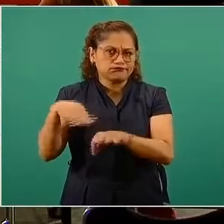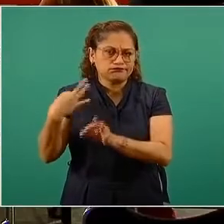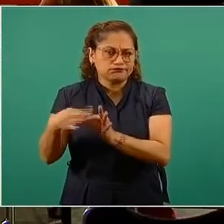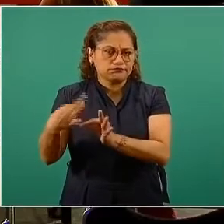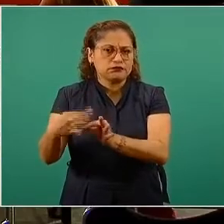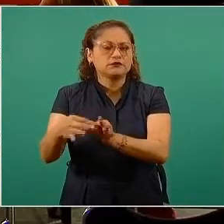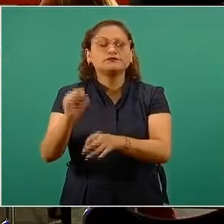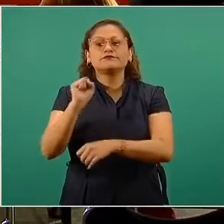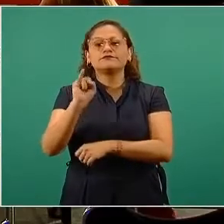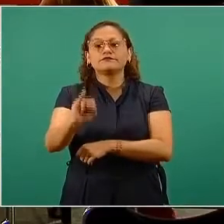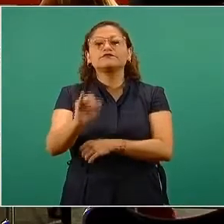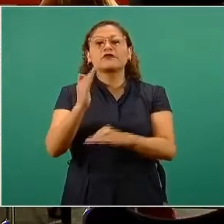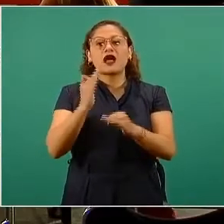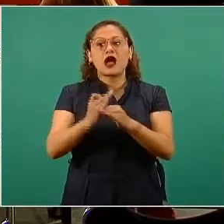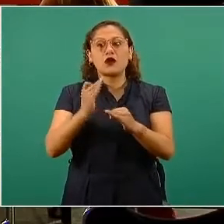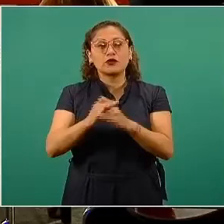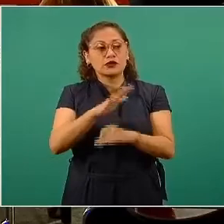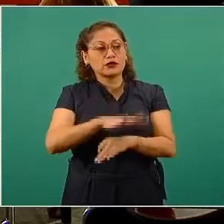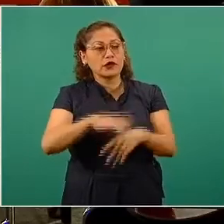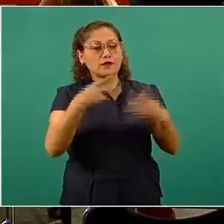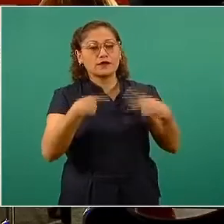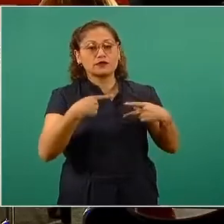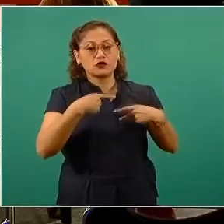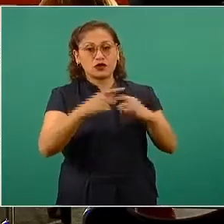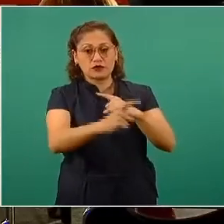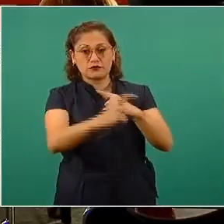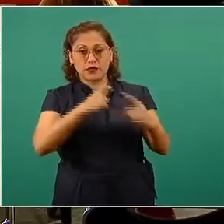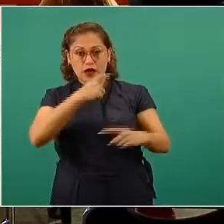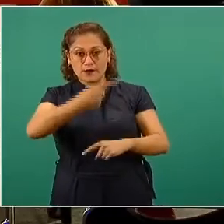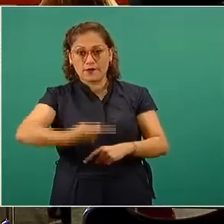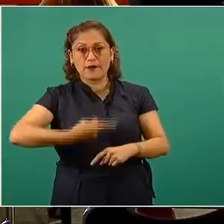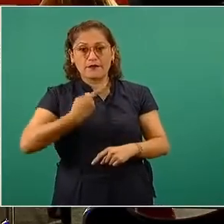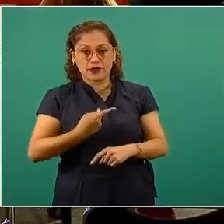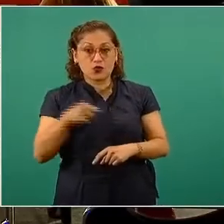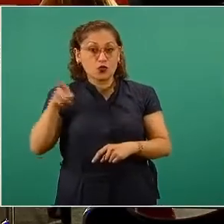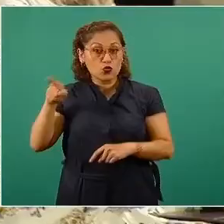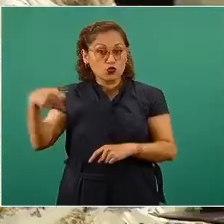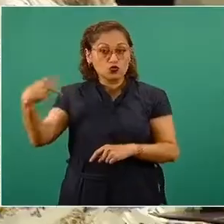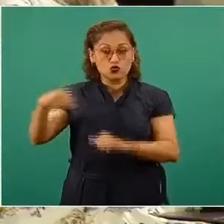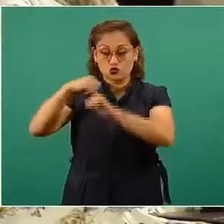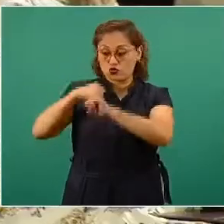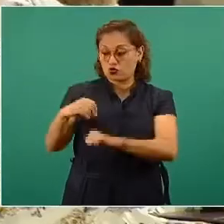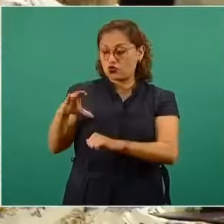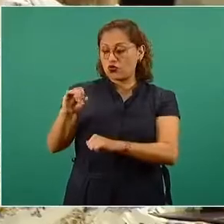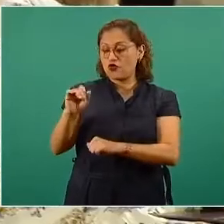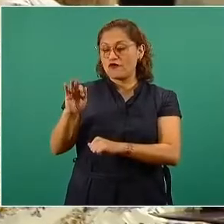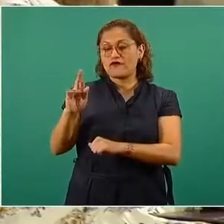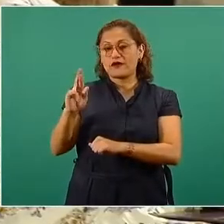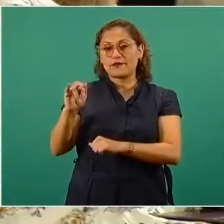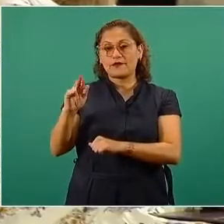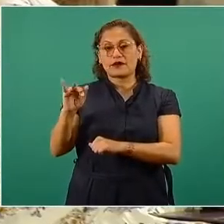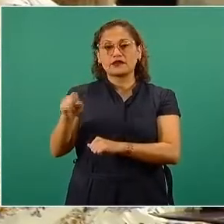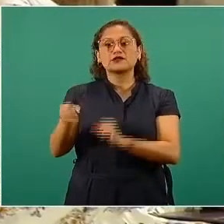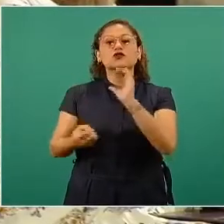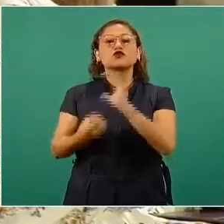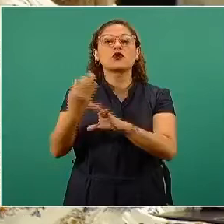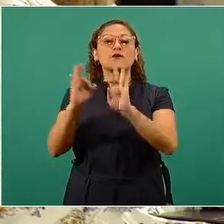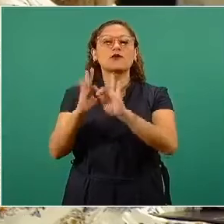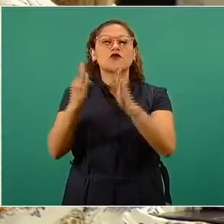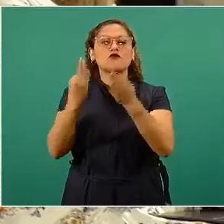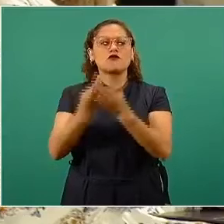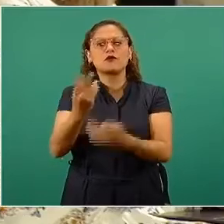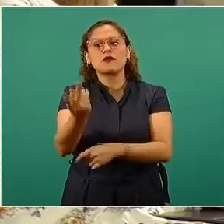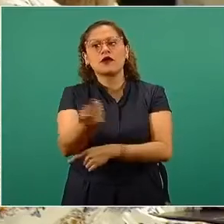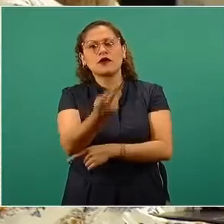Entonces, ahorita nos hacen una pregunta de que con el nuevo modelo que está implementando la COFEPRIS, ¿en cuánto tiempo cree que se va a contrarrestar